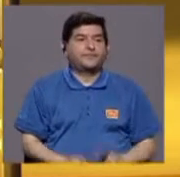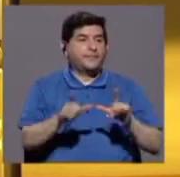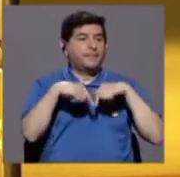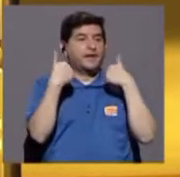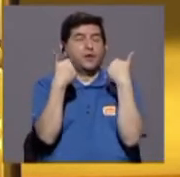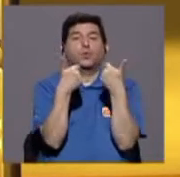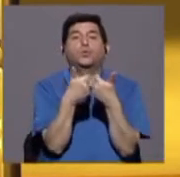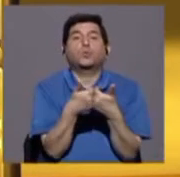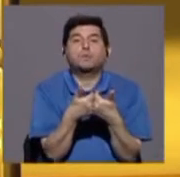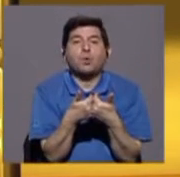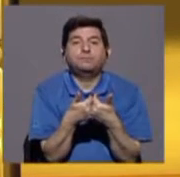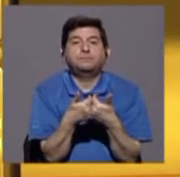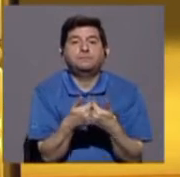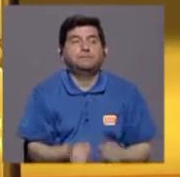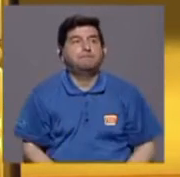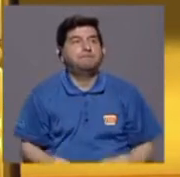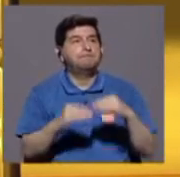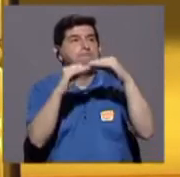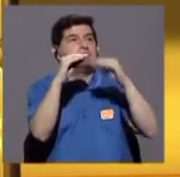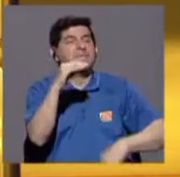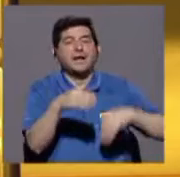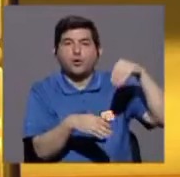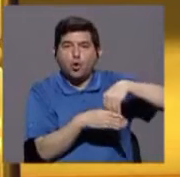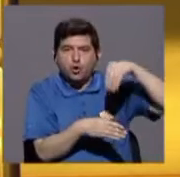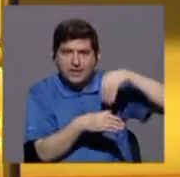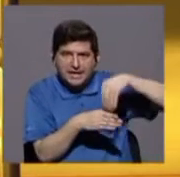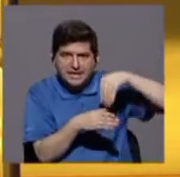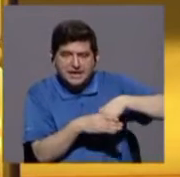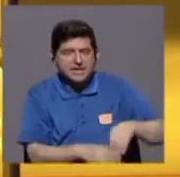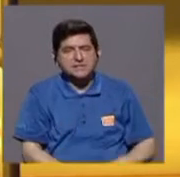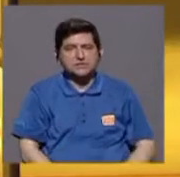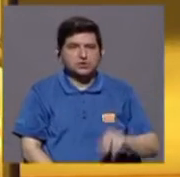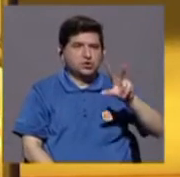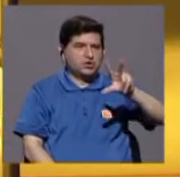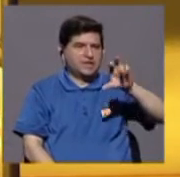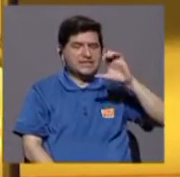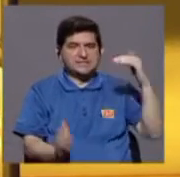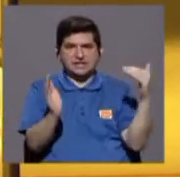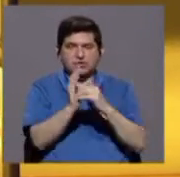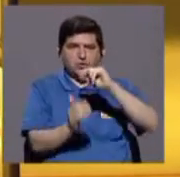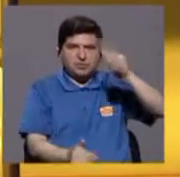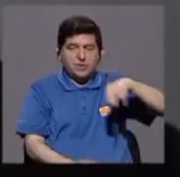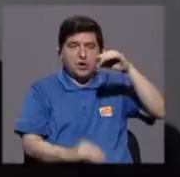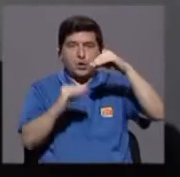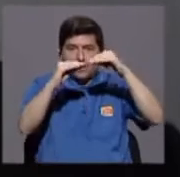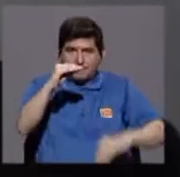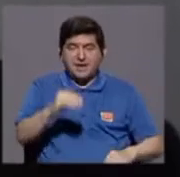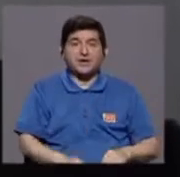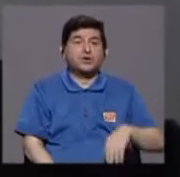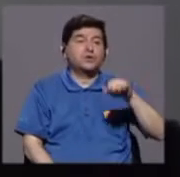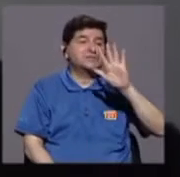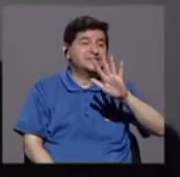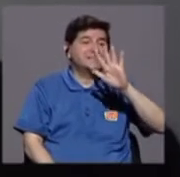grupos de menor ingreso, de 300.000 colones o menos, el